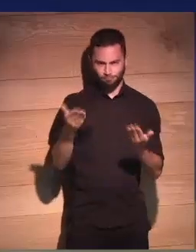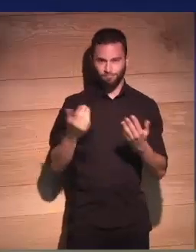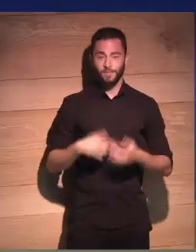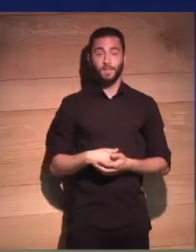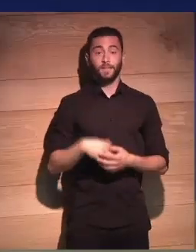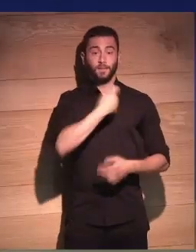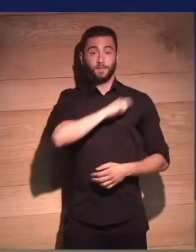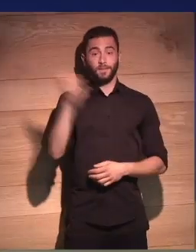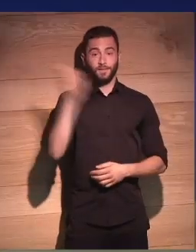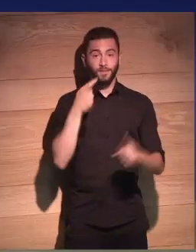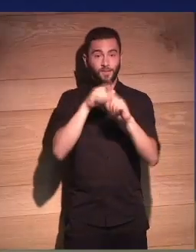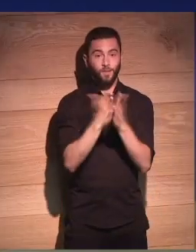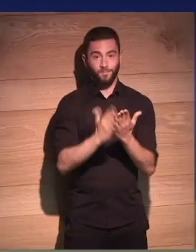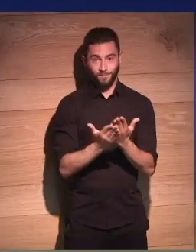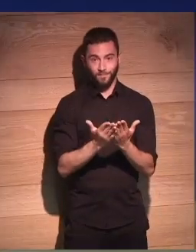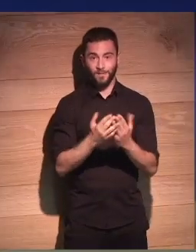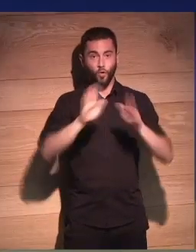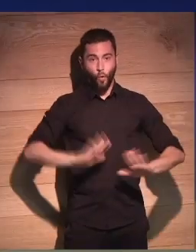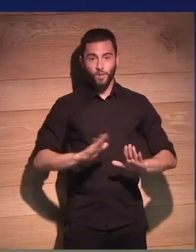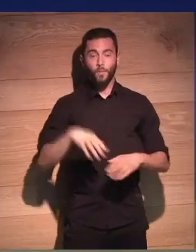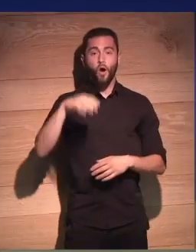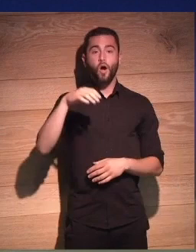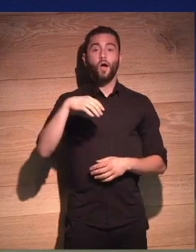su último libro, Elogio de la Experiencia,